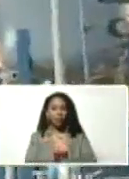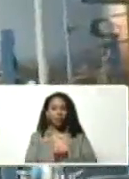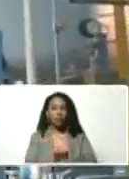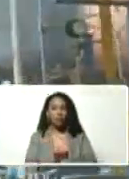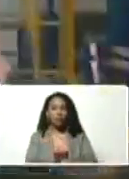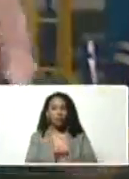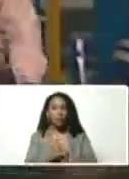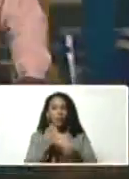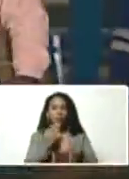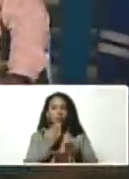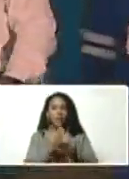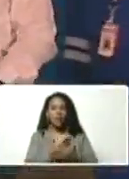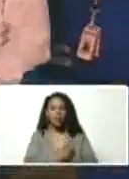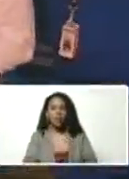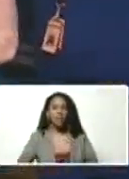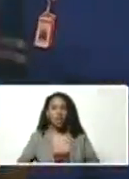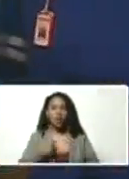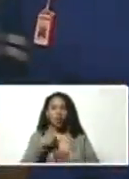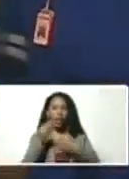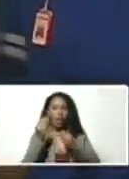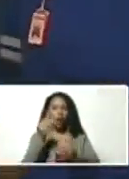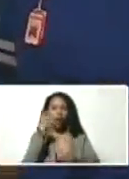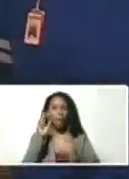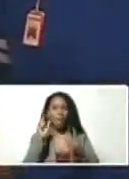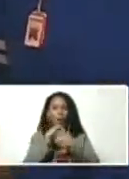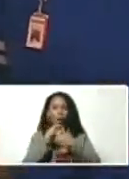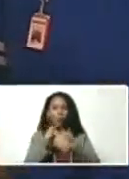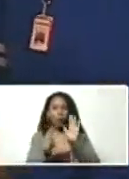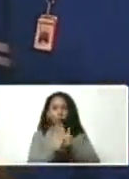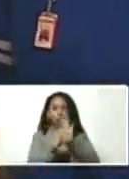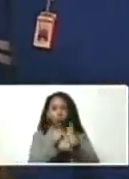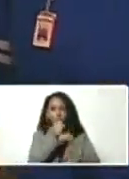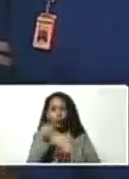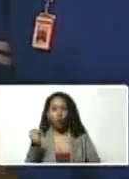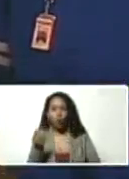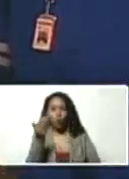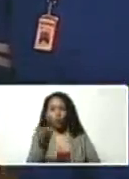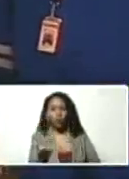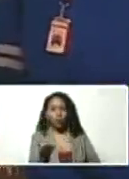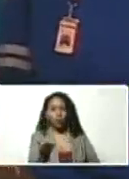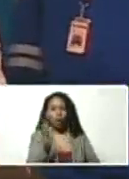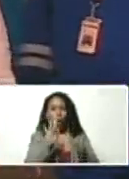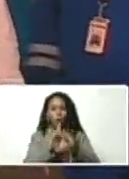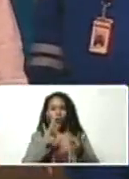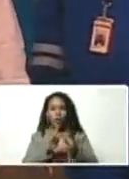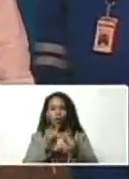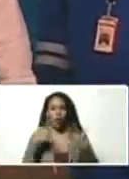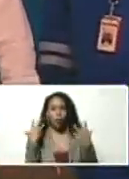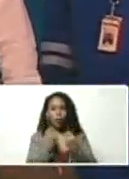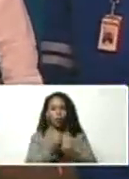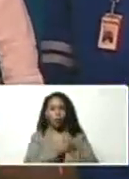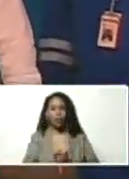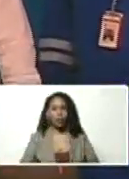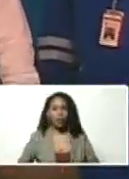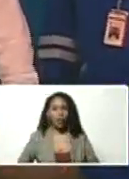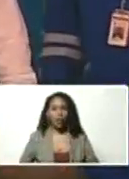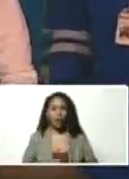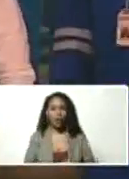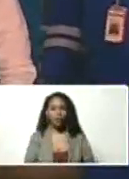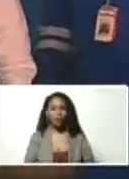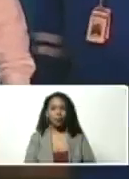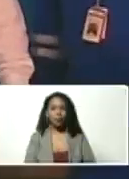muchas gracias, presidente. Le voy a dar el uso de la palabra ya para darle el paso a usted, al compañero presidente de Pequivén,